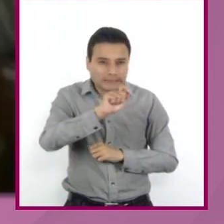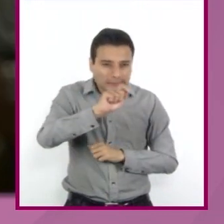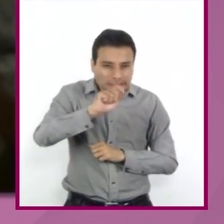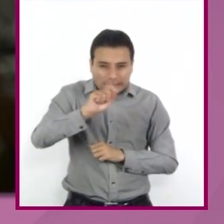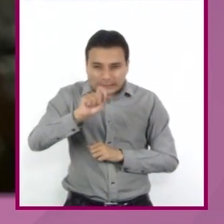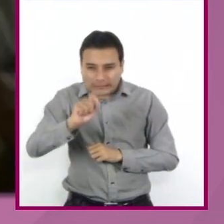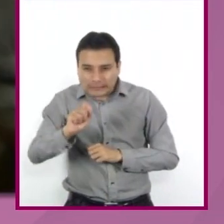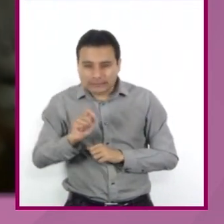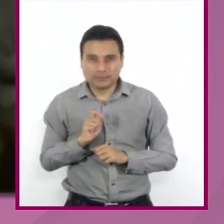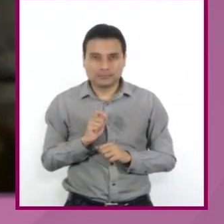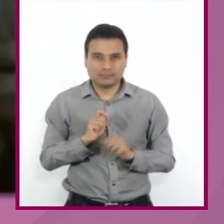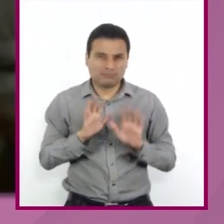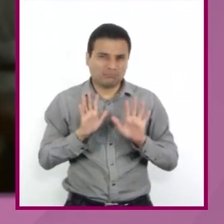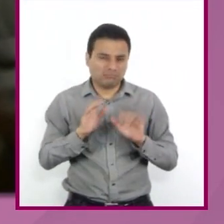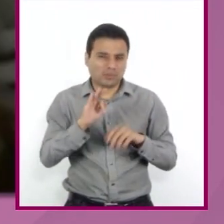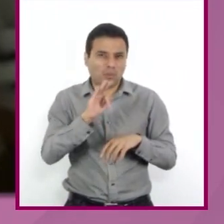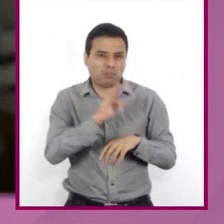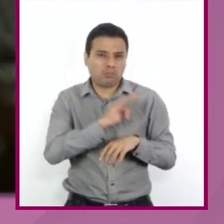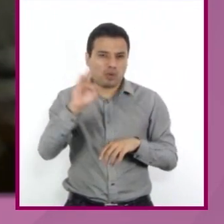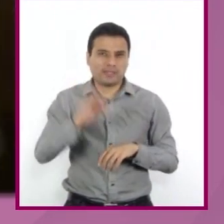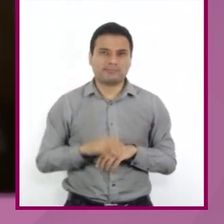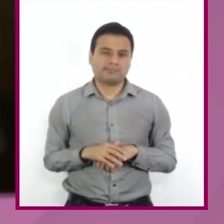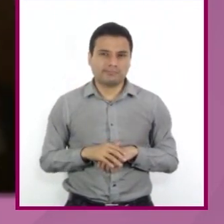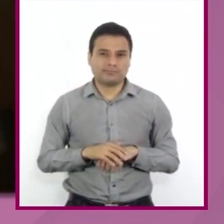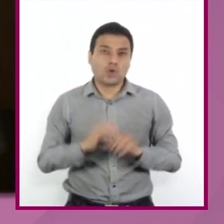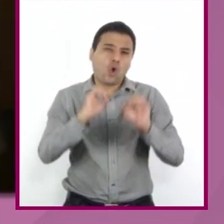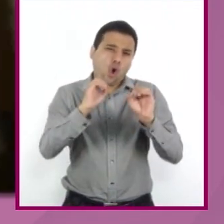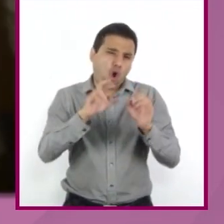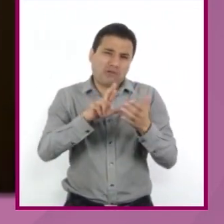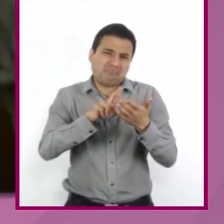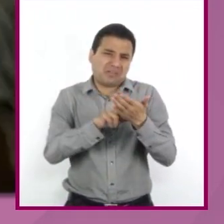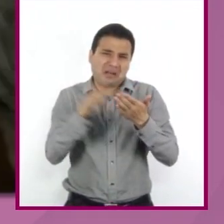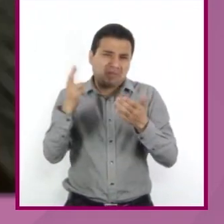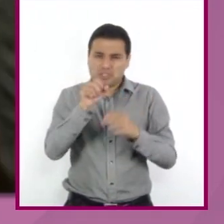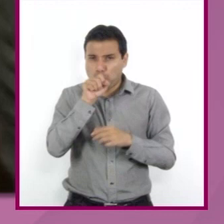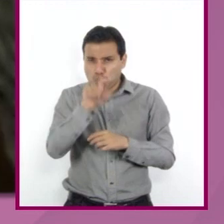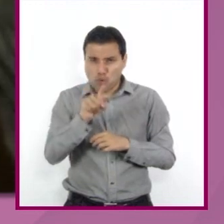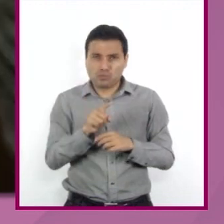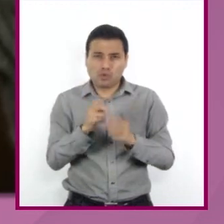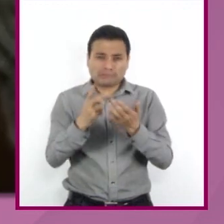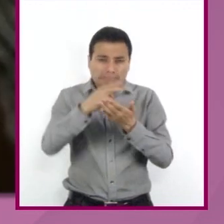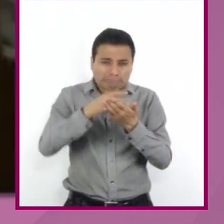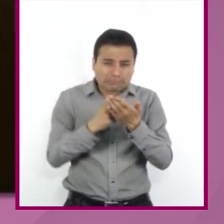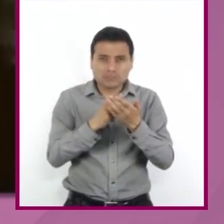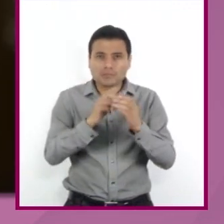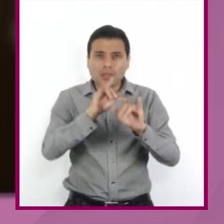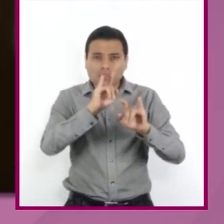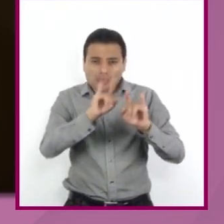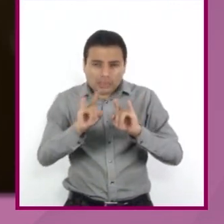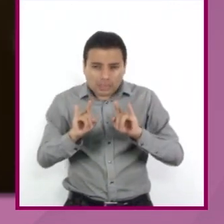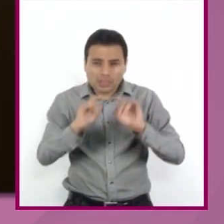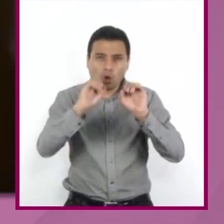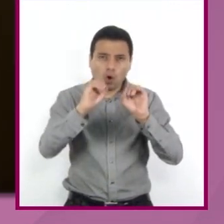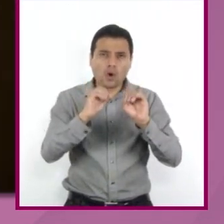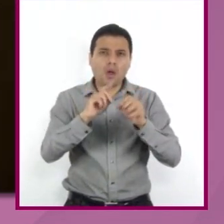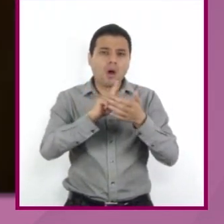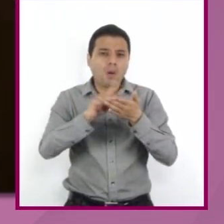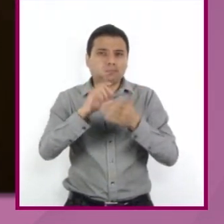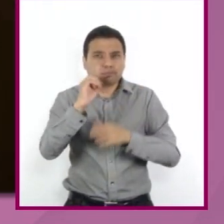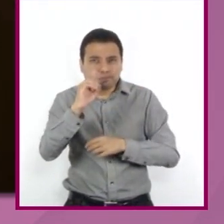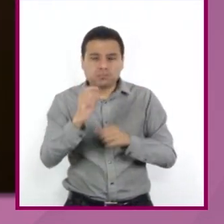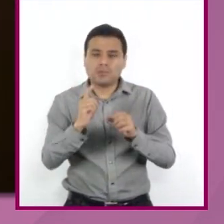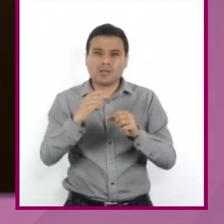todo el autorretrato con la técnica de la revista en pedacitos, pero también puedes combinar con plumones o